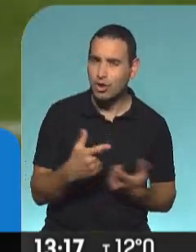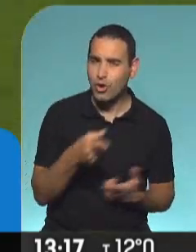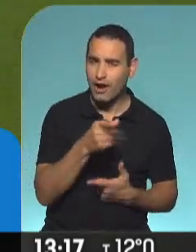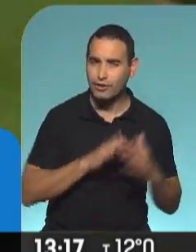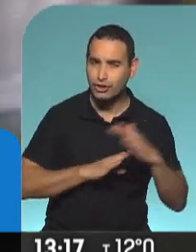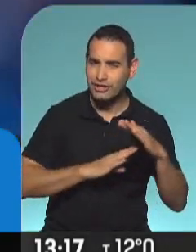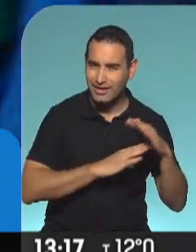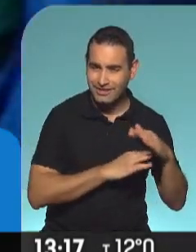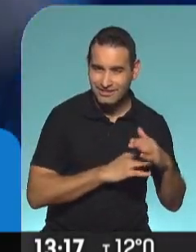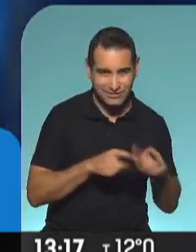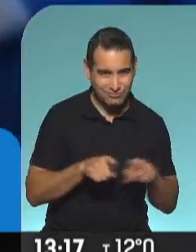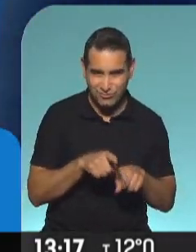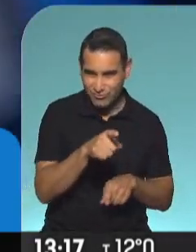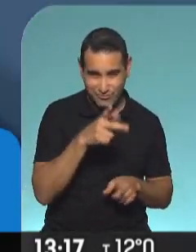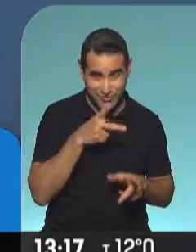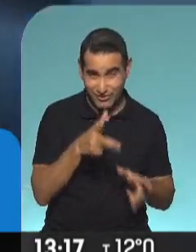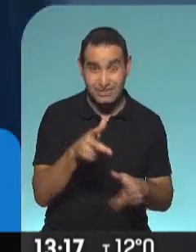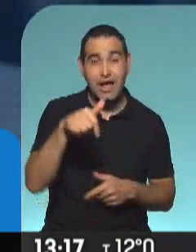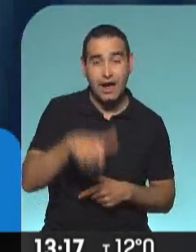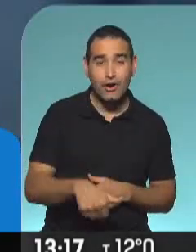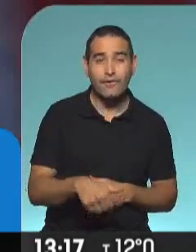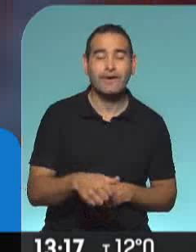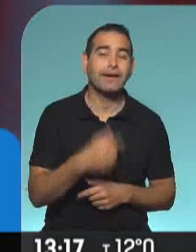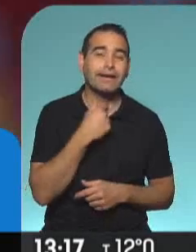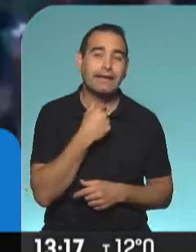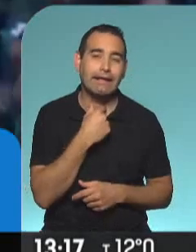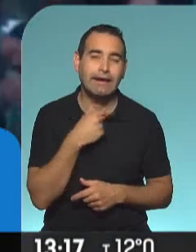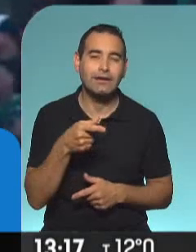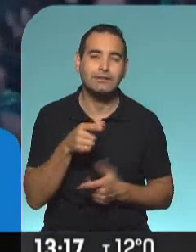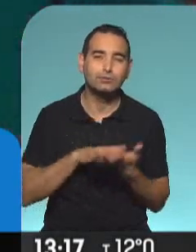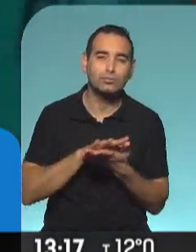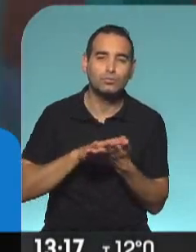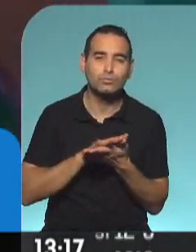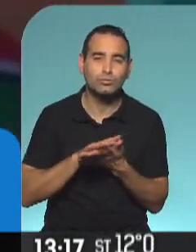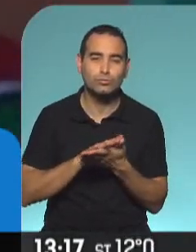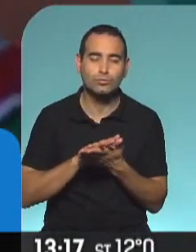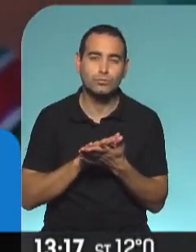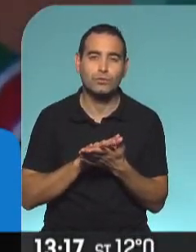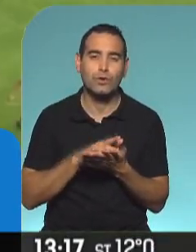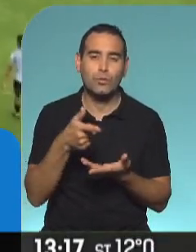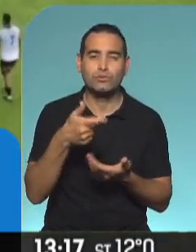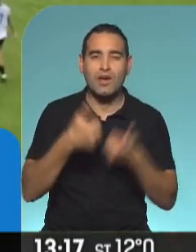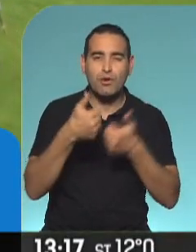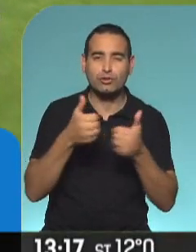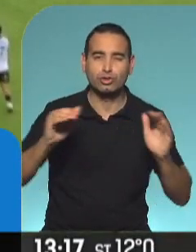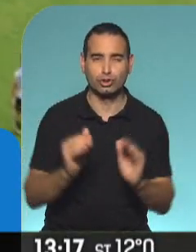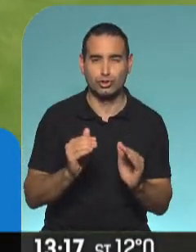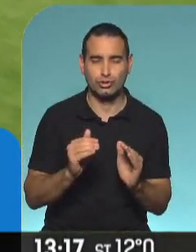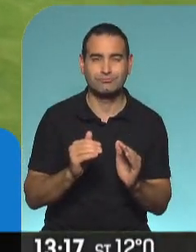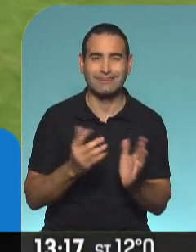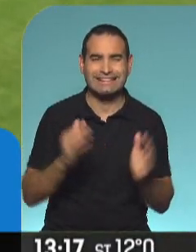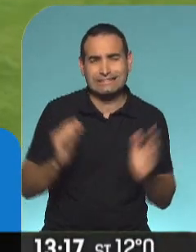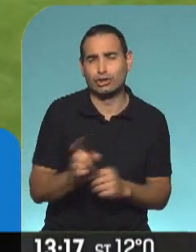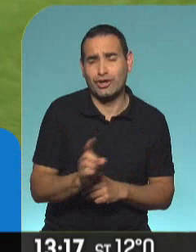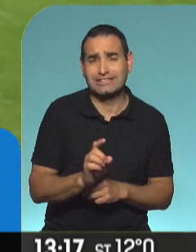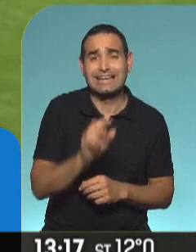más, como bien decía, Sale. ¿Por qué? Ahora se quiere resolver mediante un reducido. Que no es reducido. Que no es